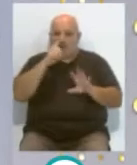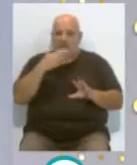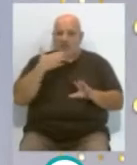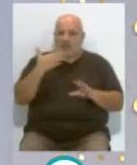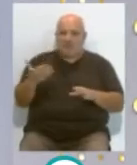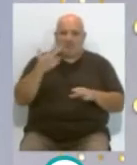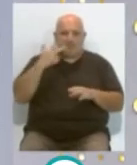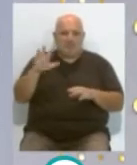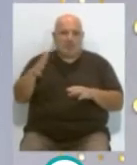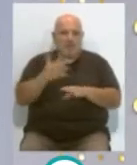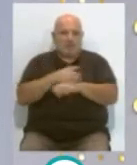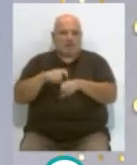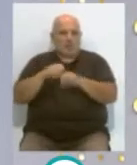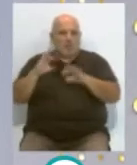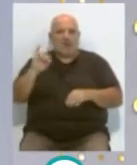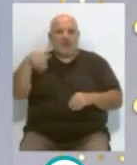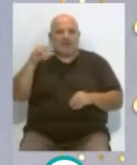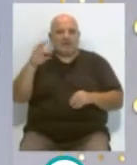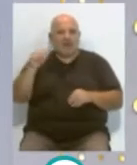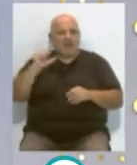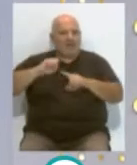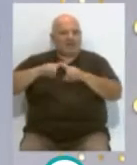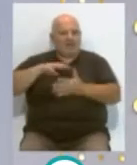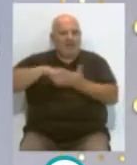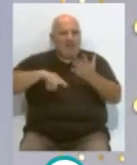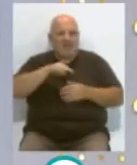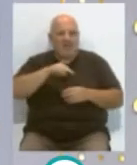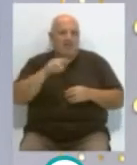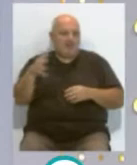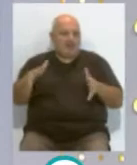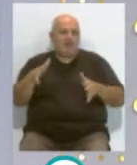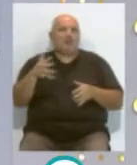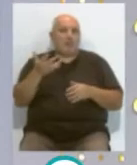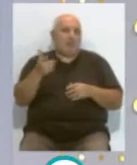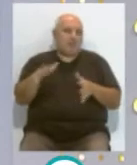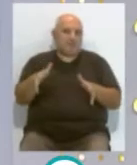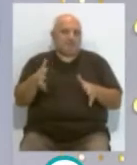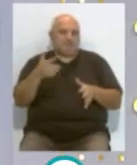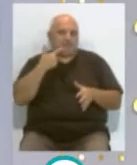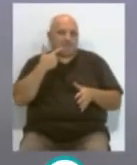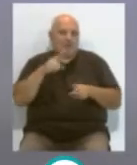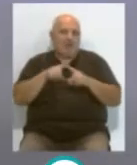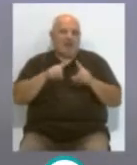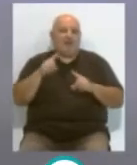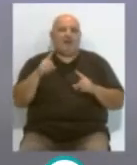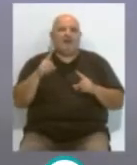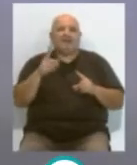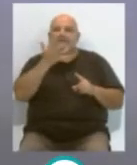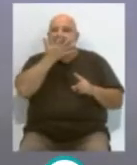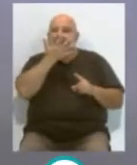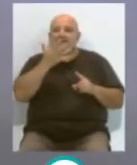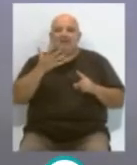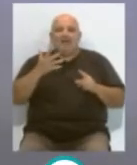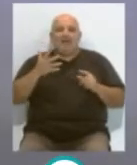que tendrá el chaval proyección, que se le ha visto que tiene mucho descaro, pero hay que dejar que siga cumpliendo los plazos. Sí, pero las mochilas, se